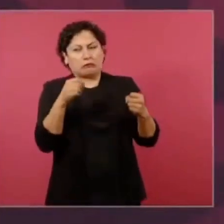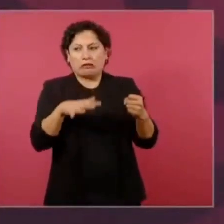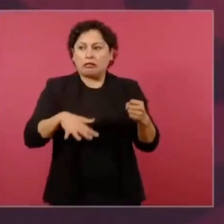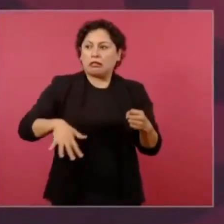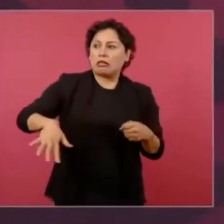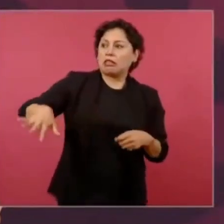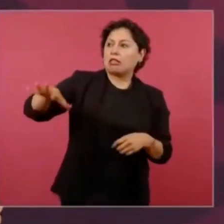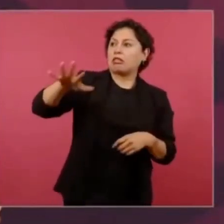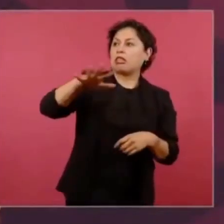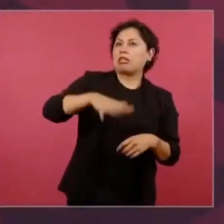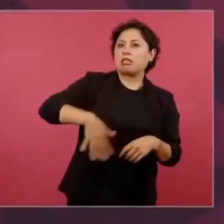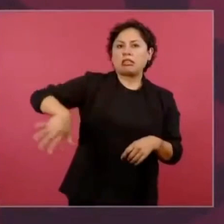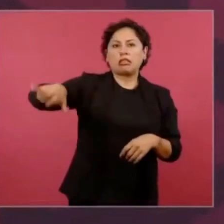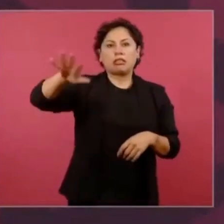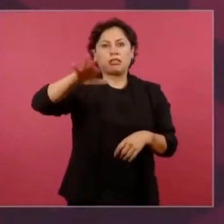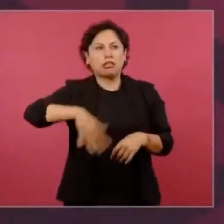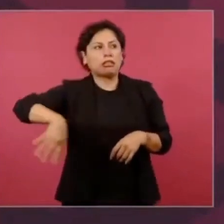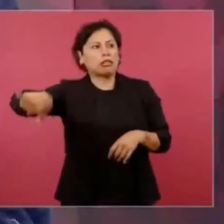Con todo respeto.